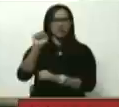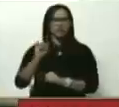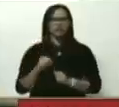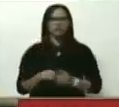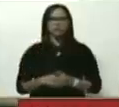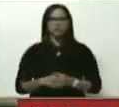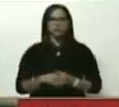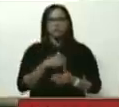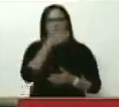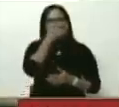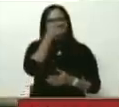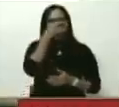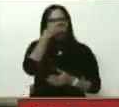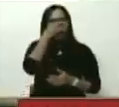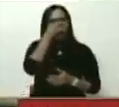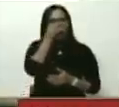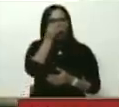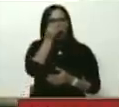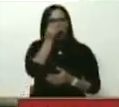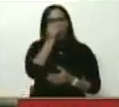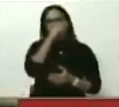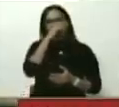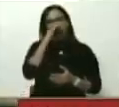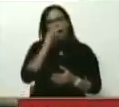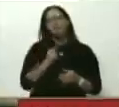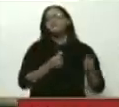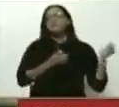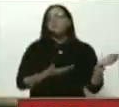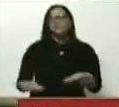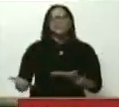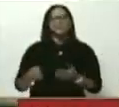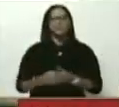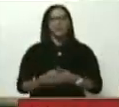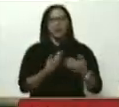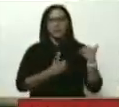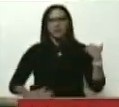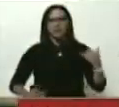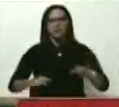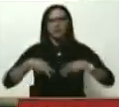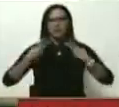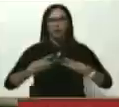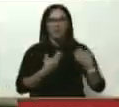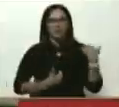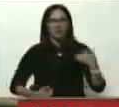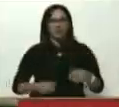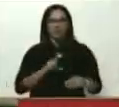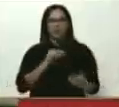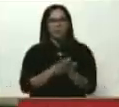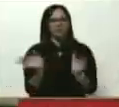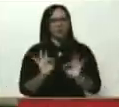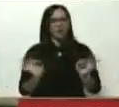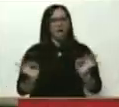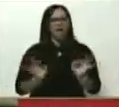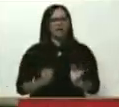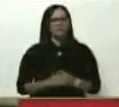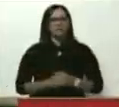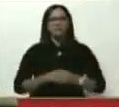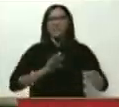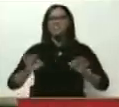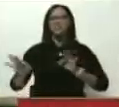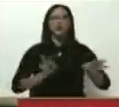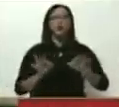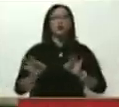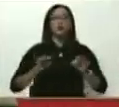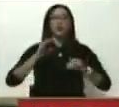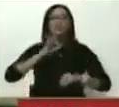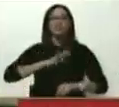Y lo destituye y lo aplauden y bienvenida a la presidenta. La nueva presidenta, y no ha pasado nada, pues el show estaba montado con, mira,